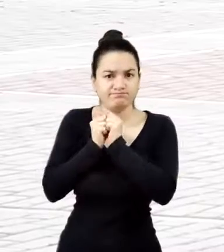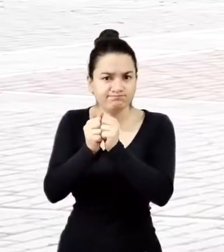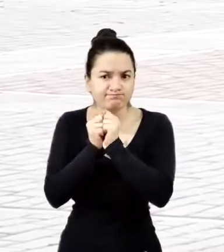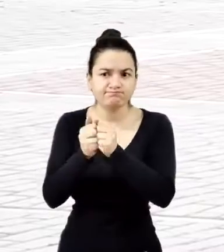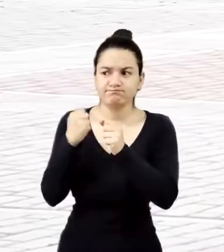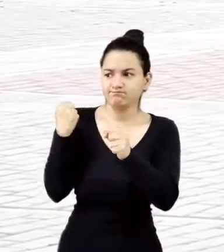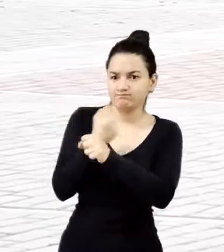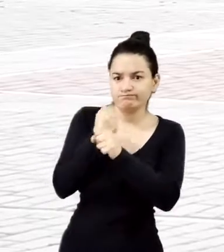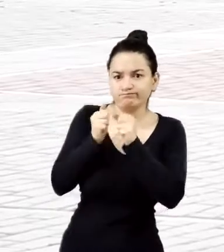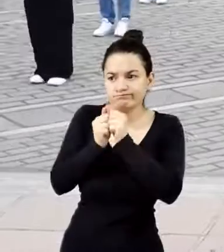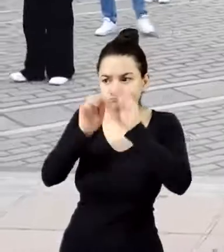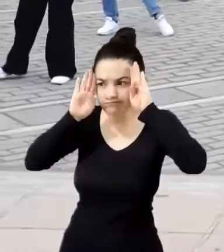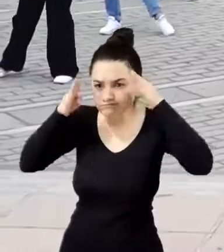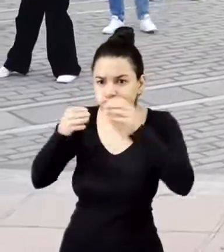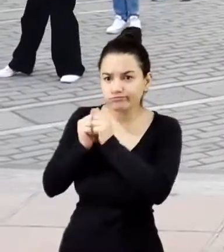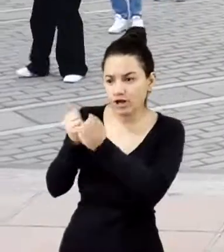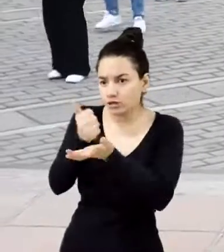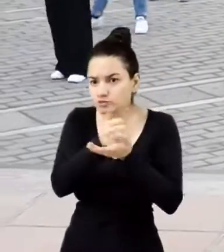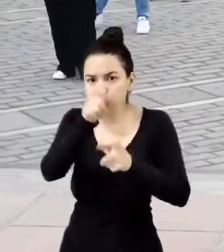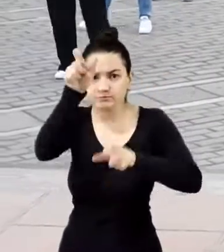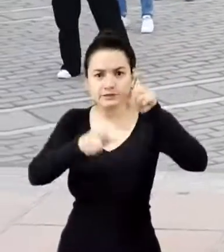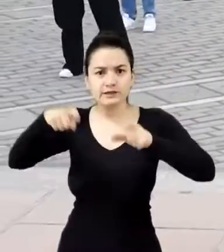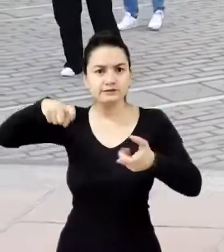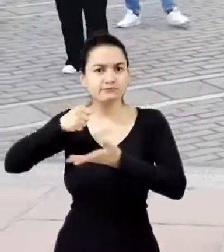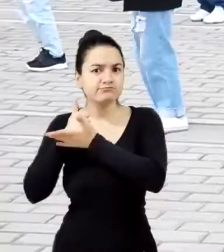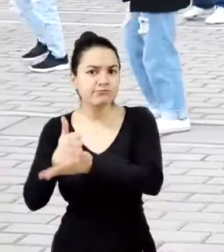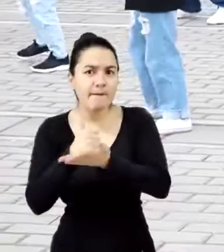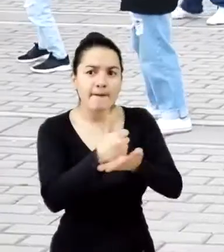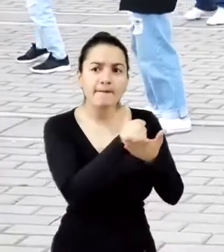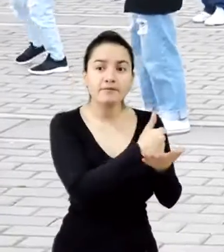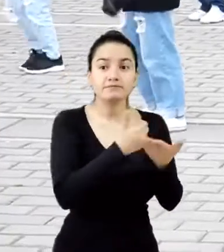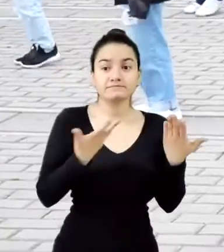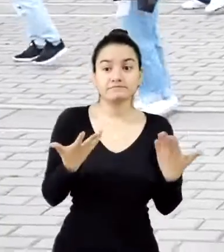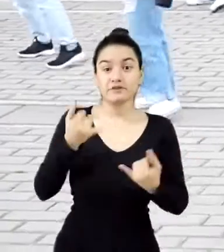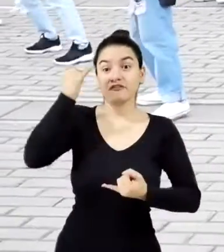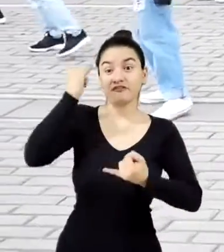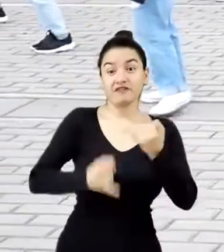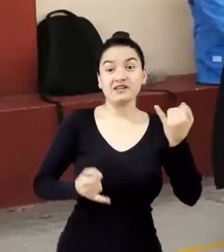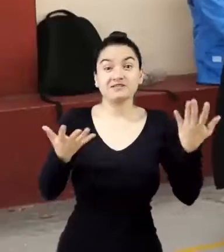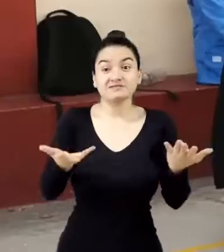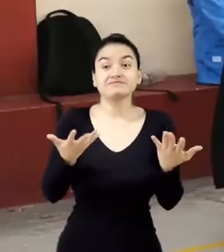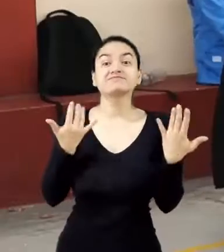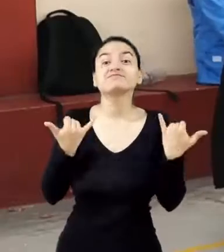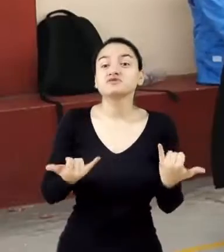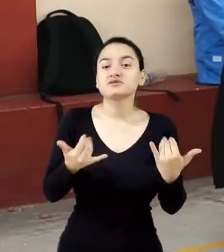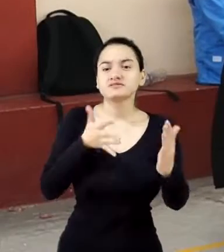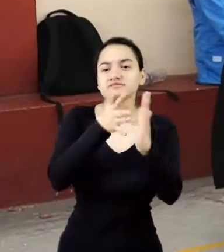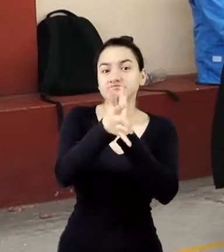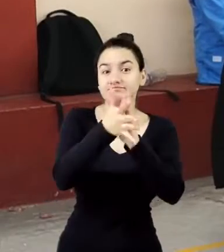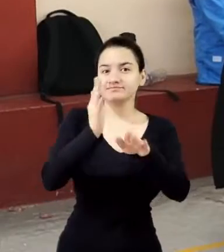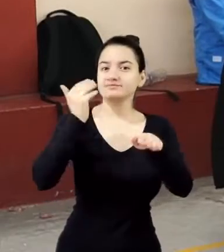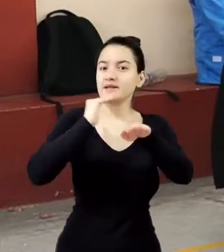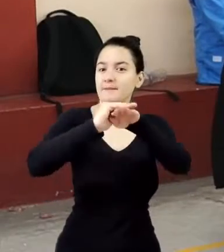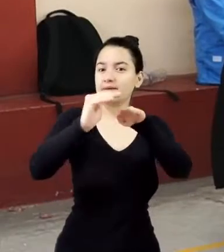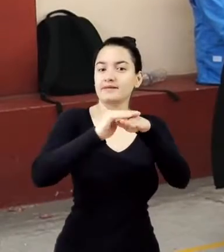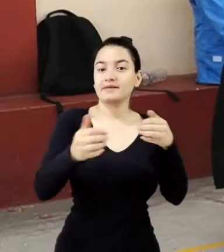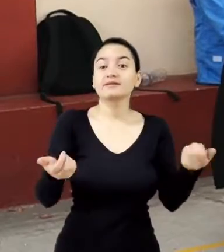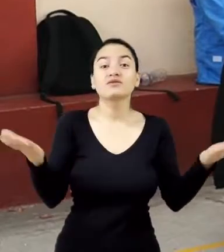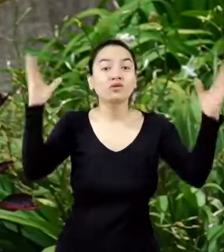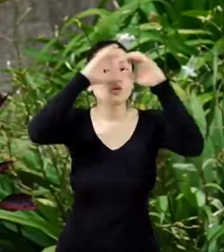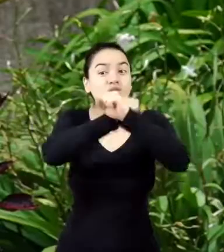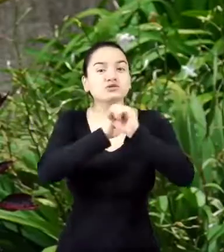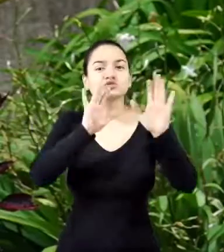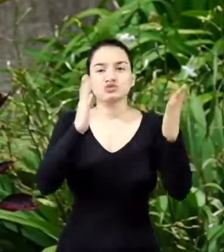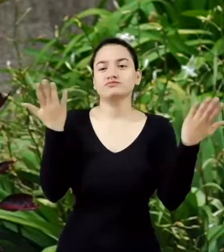tenido con Gobernación y pues esperamos poder seguir haciendo este tipo de actividades y ayudar a la